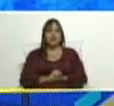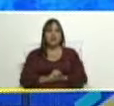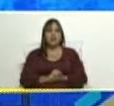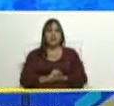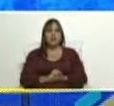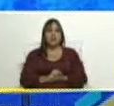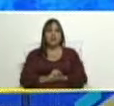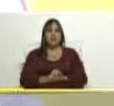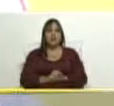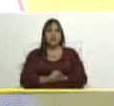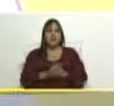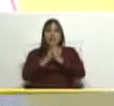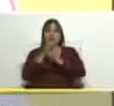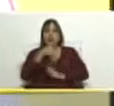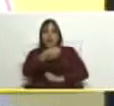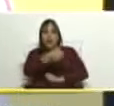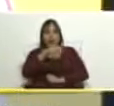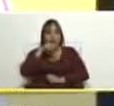Dale un micrófono.